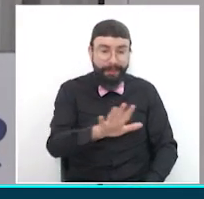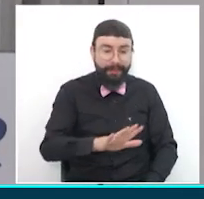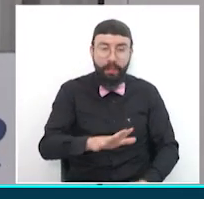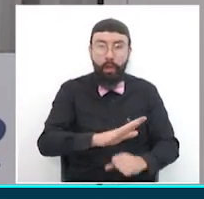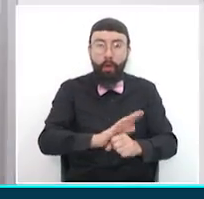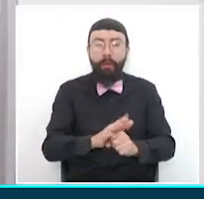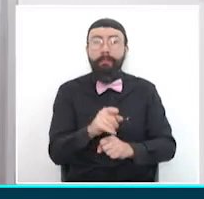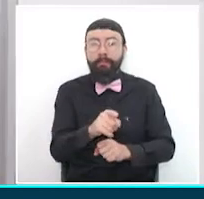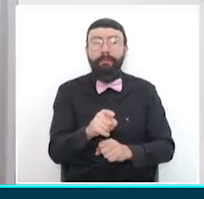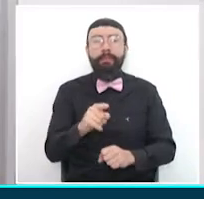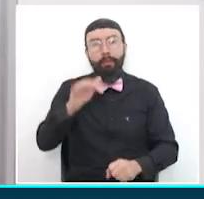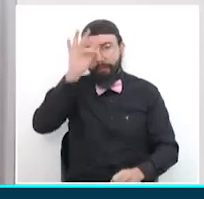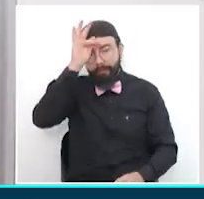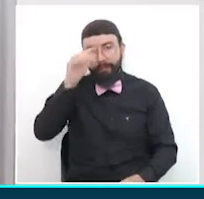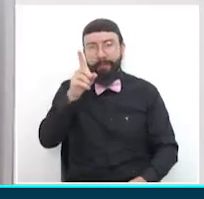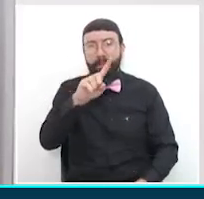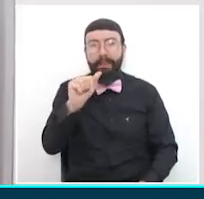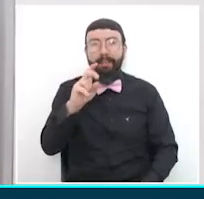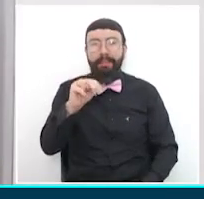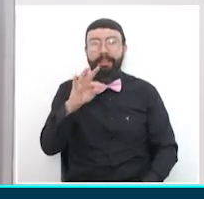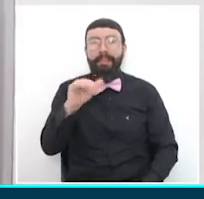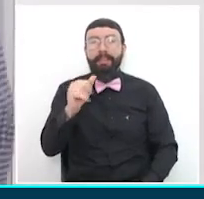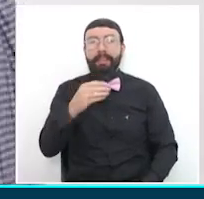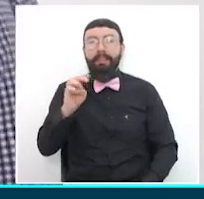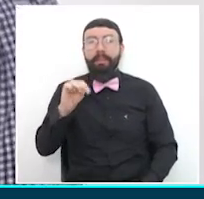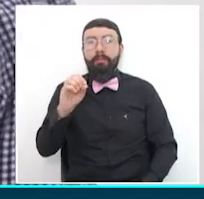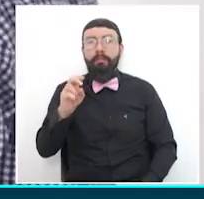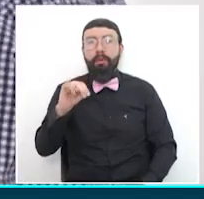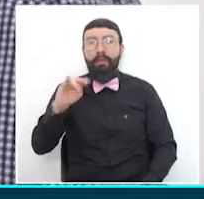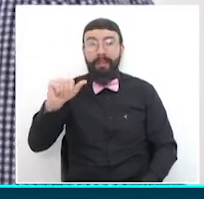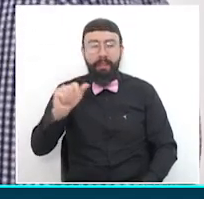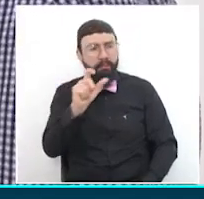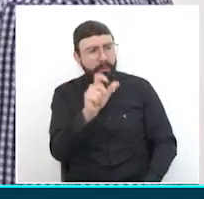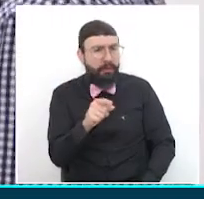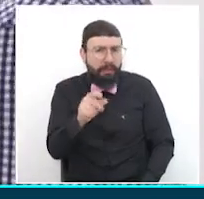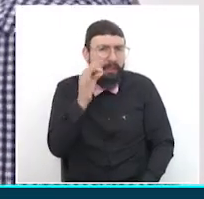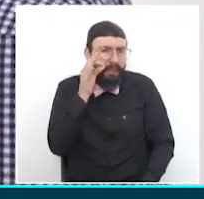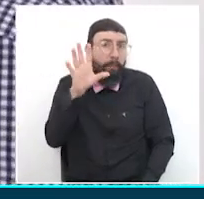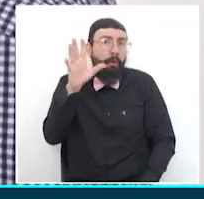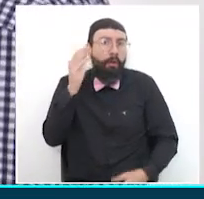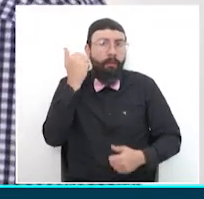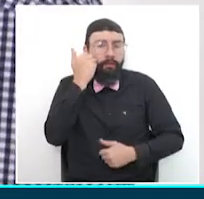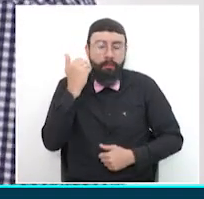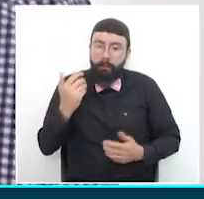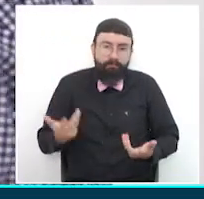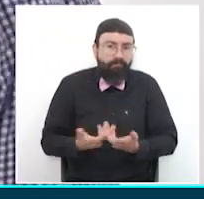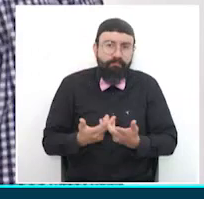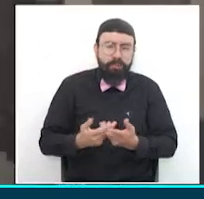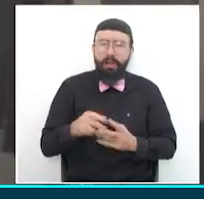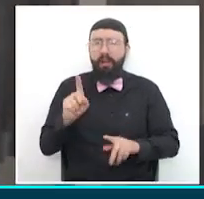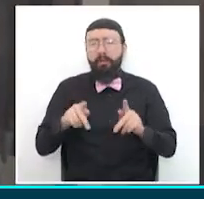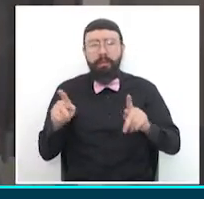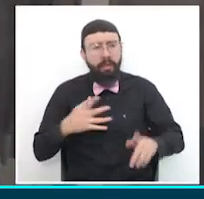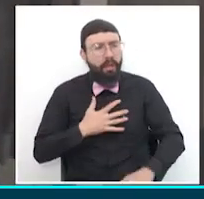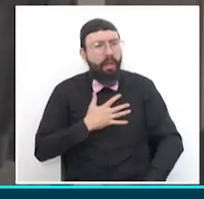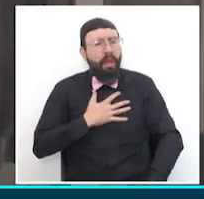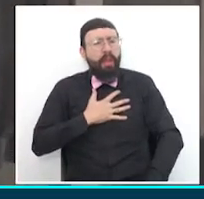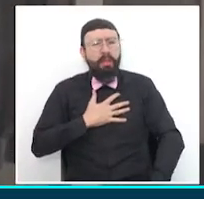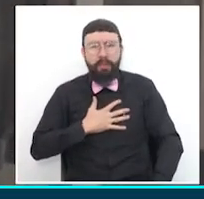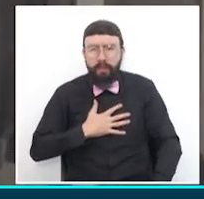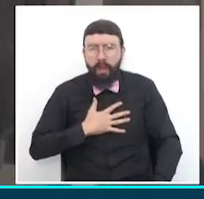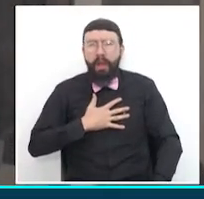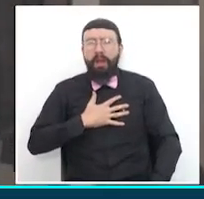Hospital Santa Mónica inició ante la presencia de pacientes sospechosos, la mayoría con dificultades respiratorias.